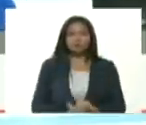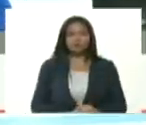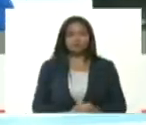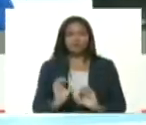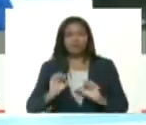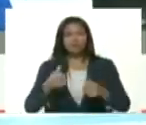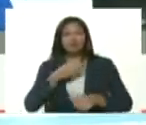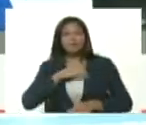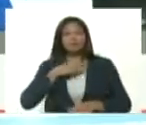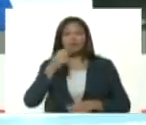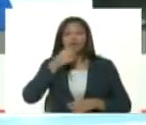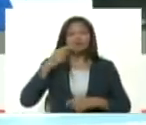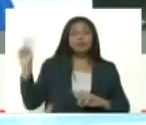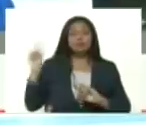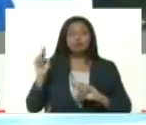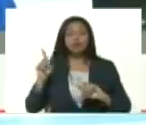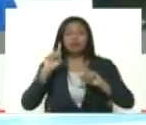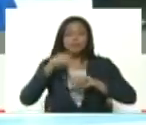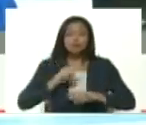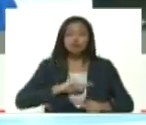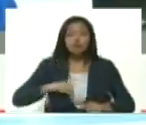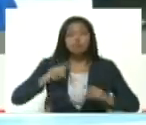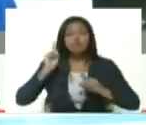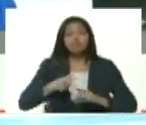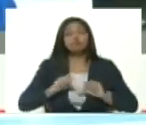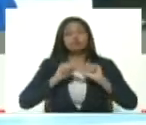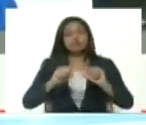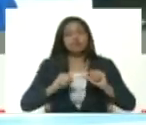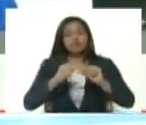misión Venezuela Bella y debemos mantenerla.